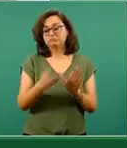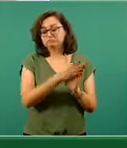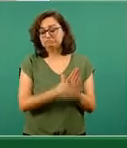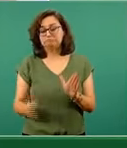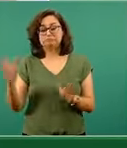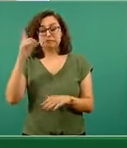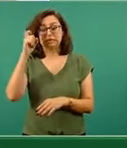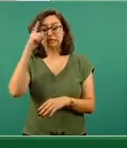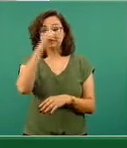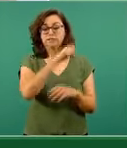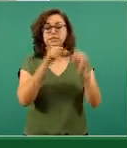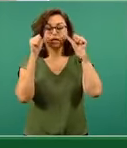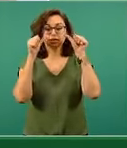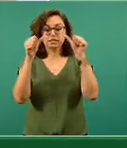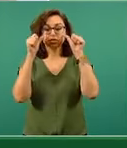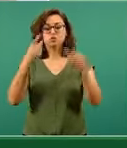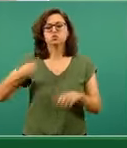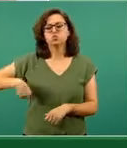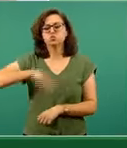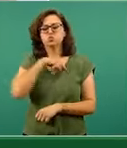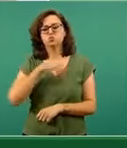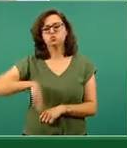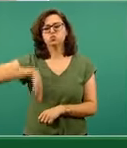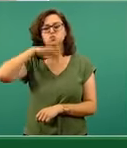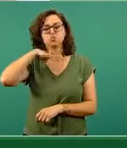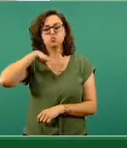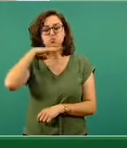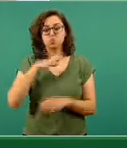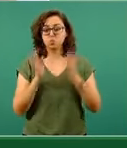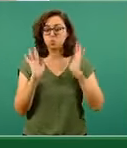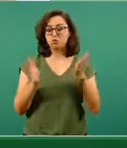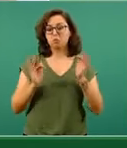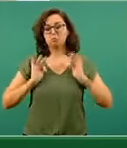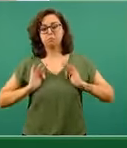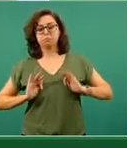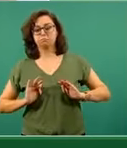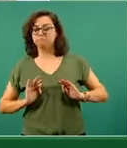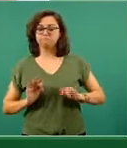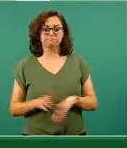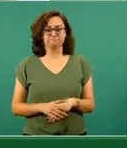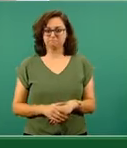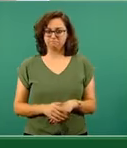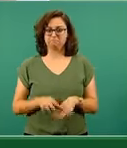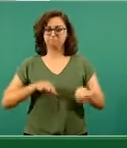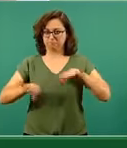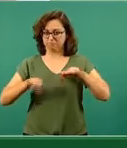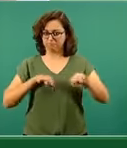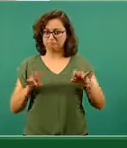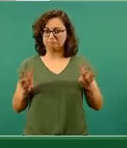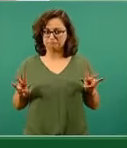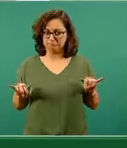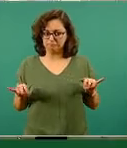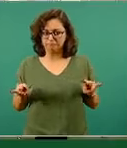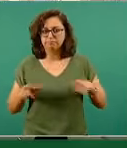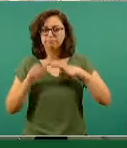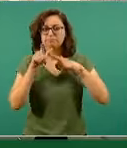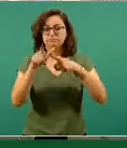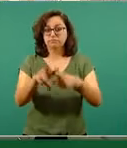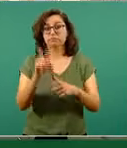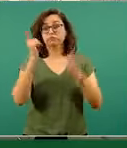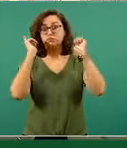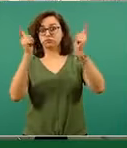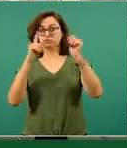difícil, pero no nos confiamos, el trabajo no ha terminado, esperemos que no haya un repunte de casos, que la vacuna siga avanzando